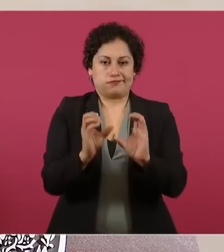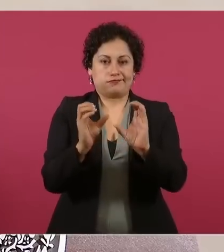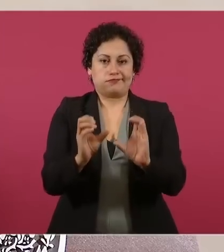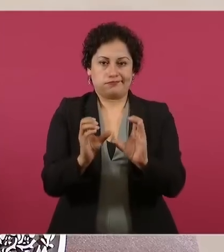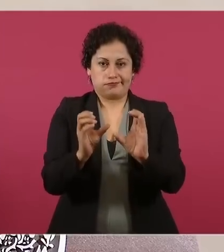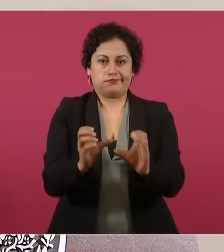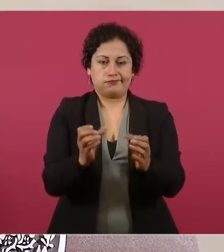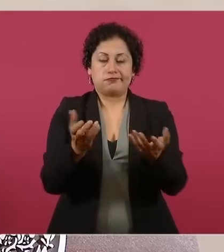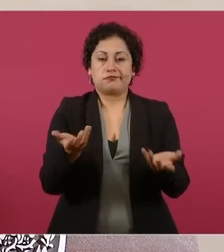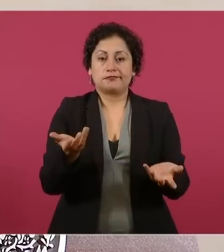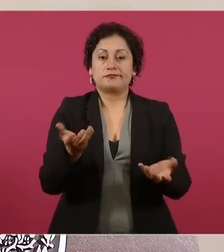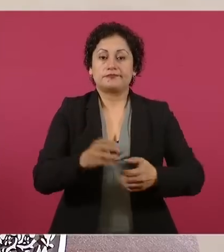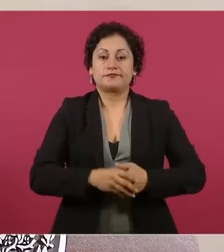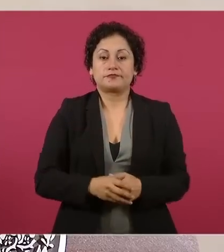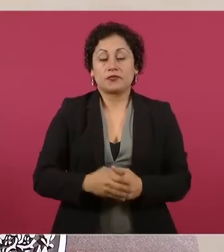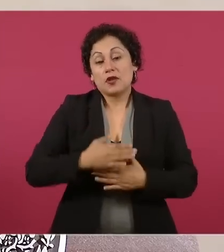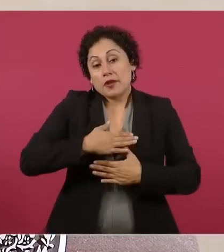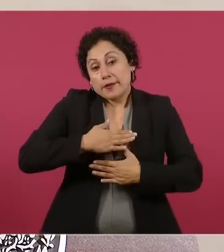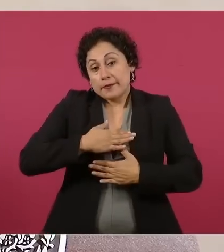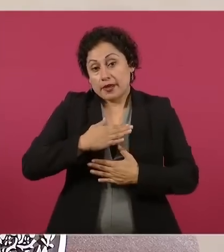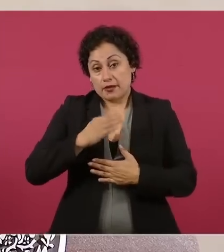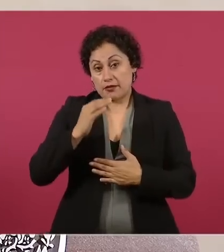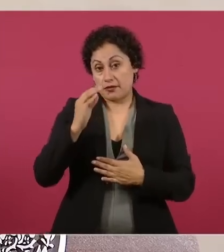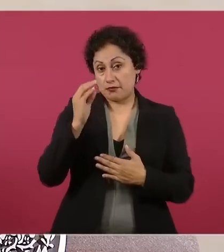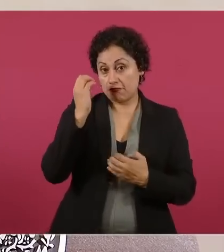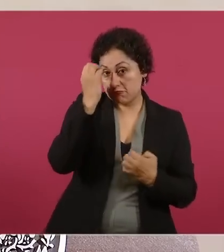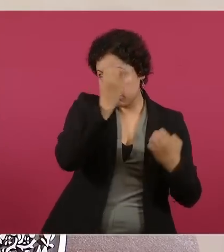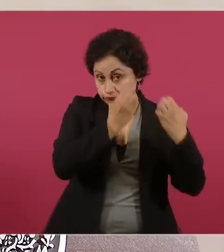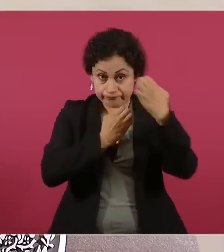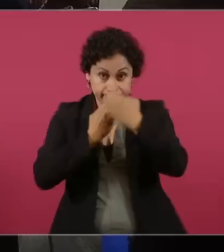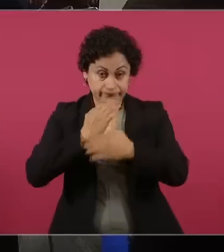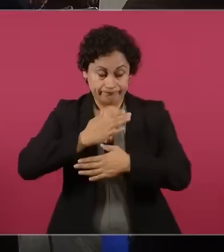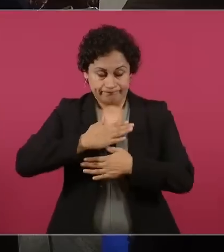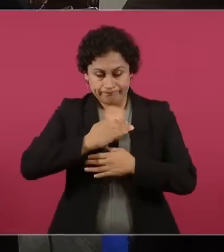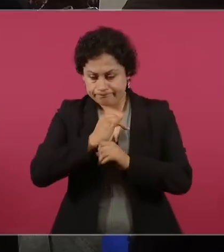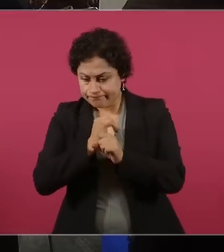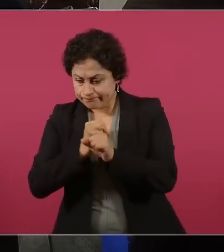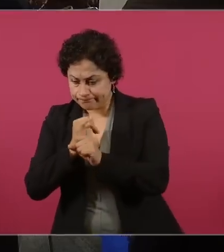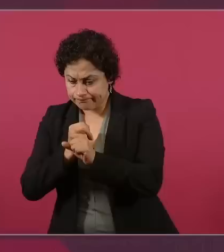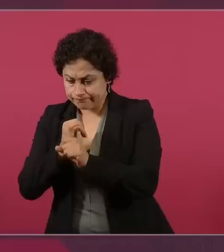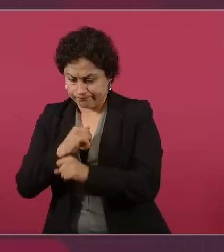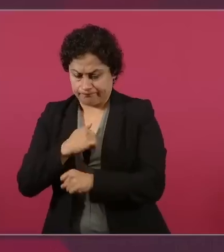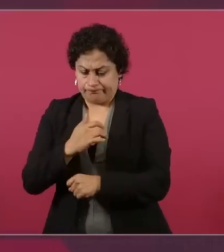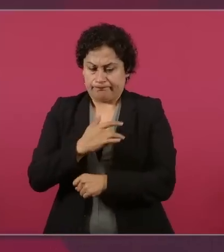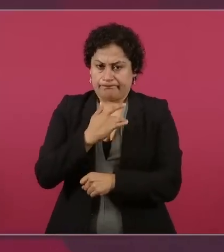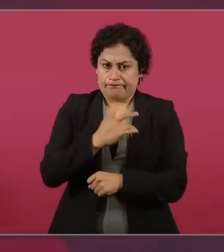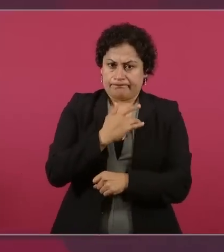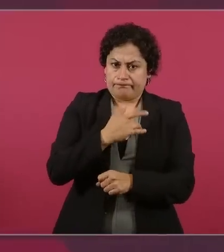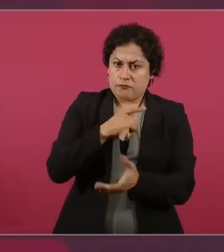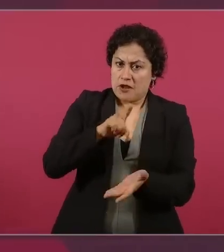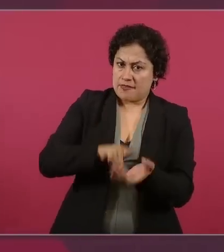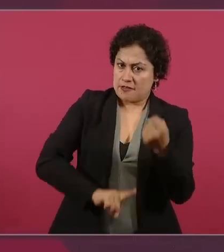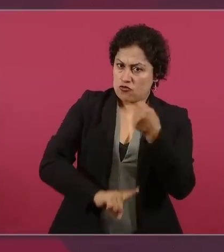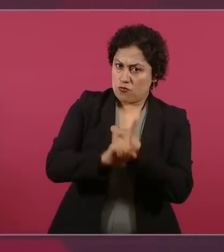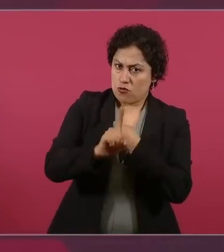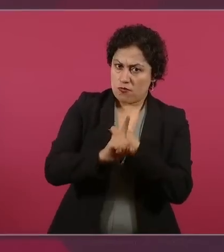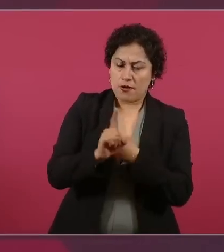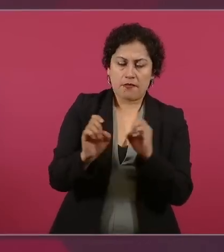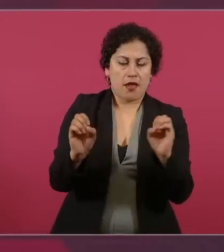De acuerdo a mi análisis, no vamos a tener crisis interna porque no va a